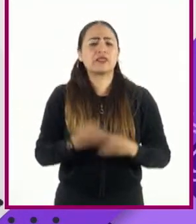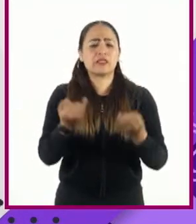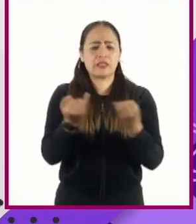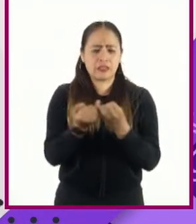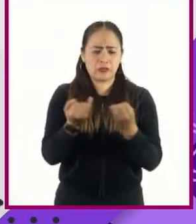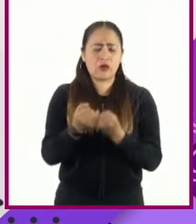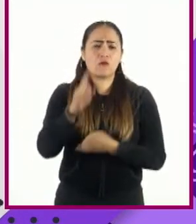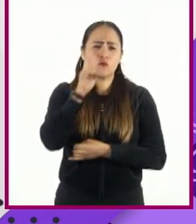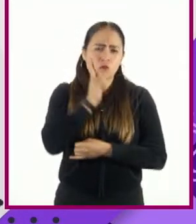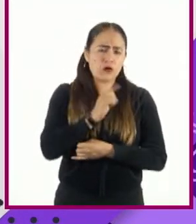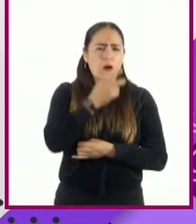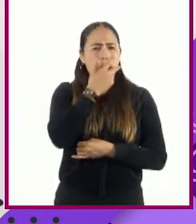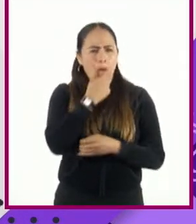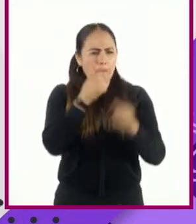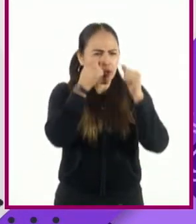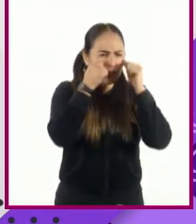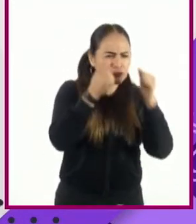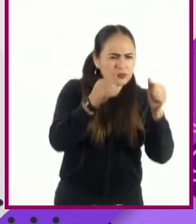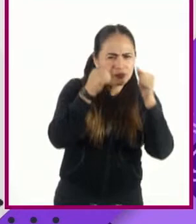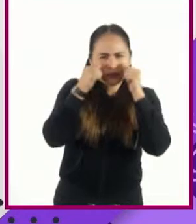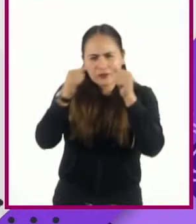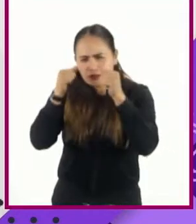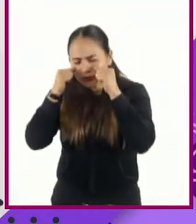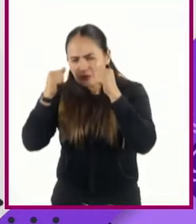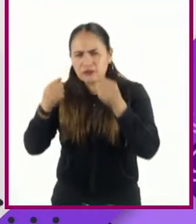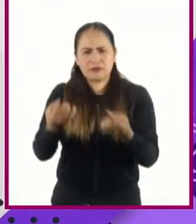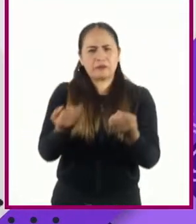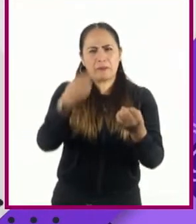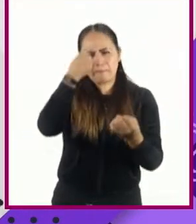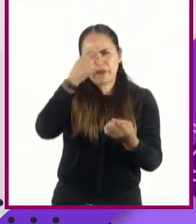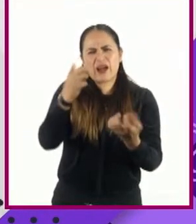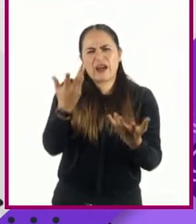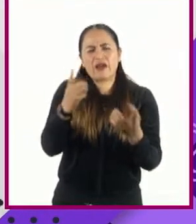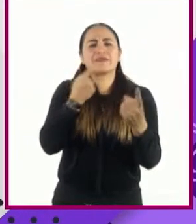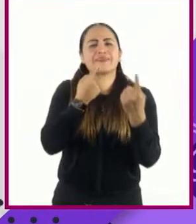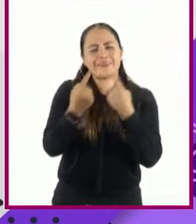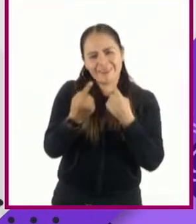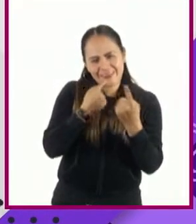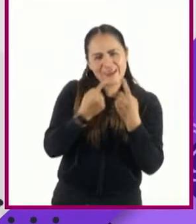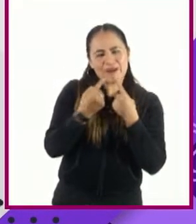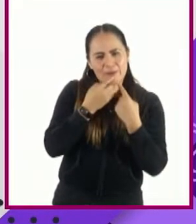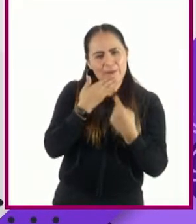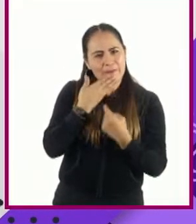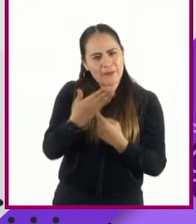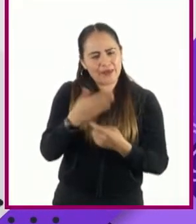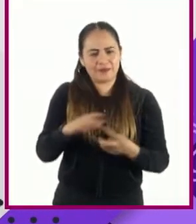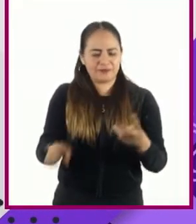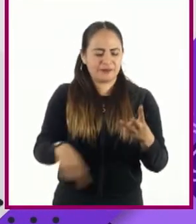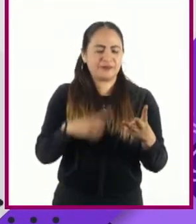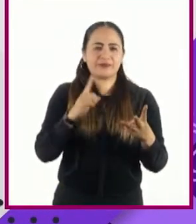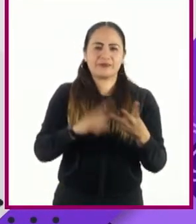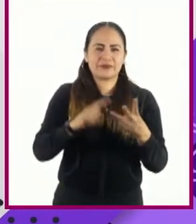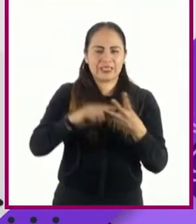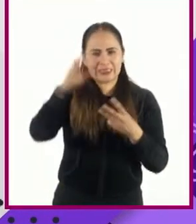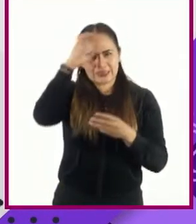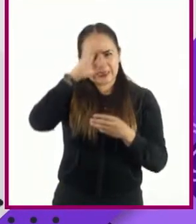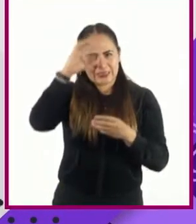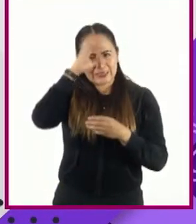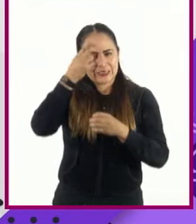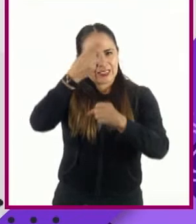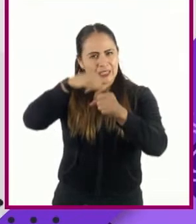a las y los demás y dialogar adecuadamente. Ciencias naturales. Por medio de la